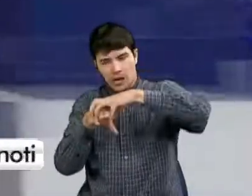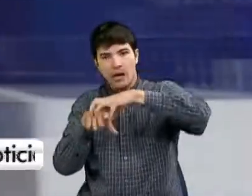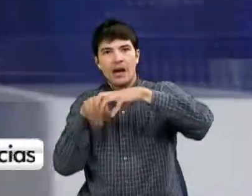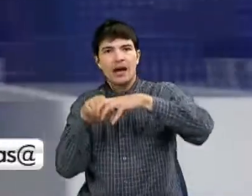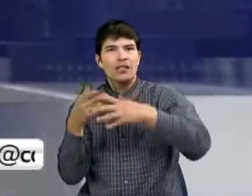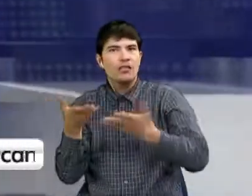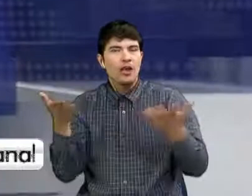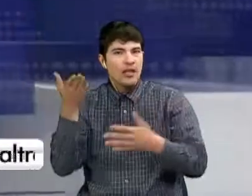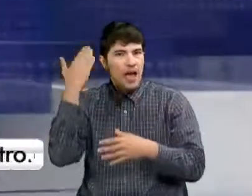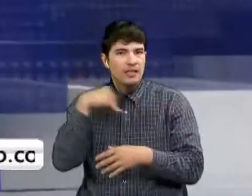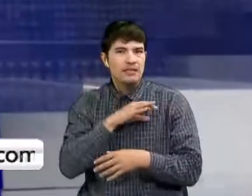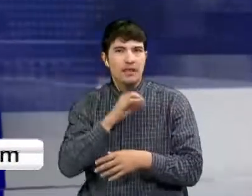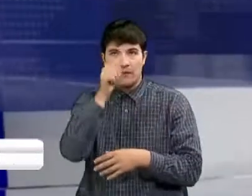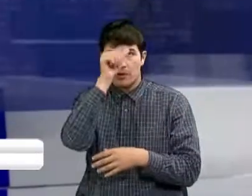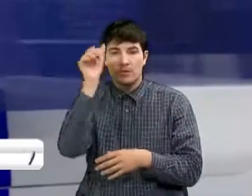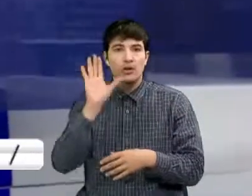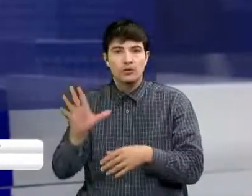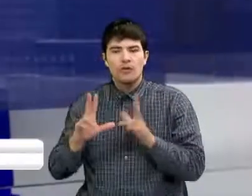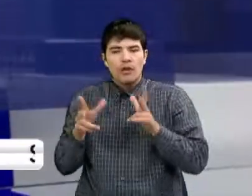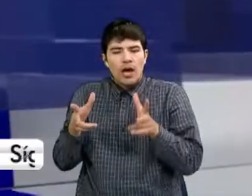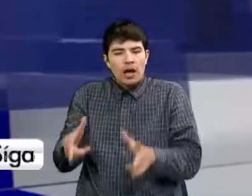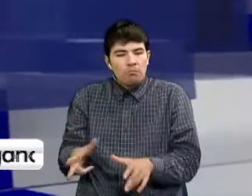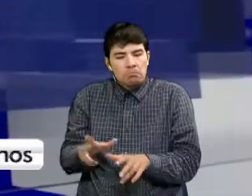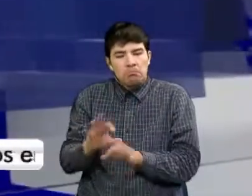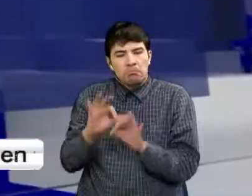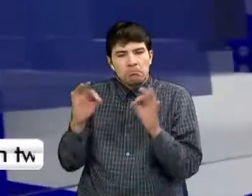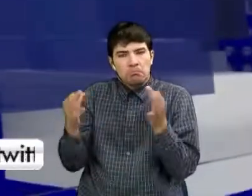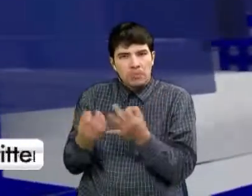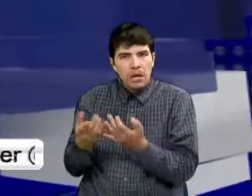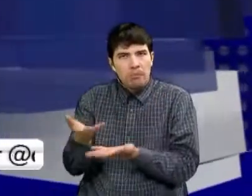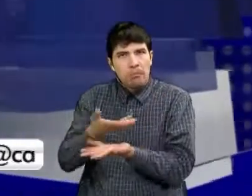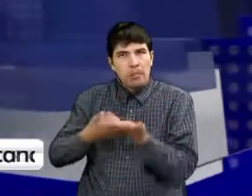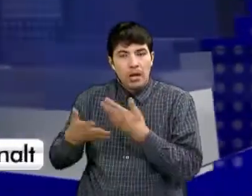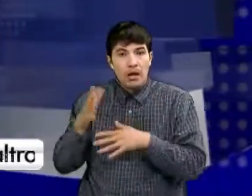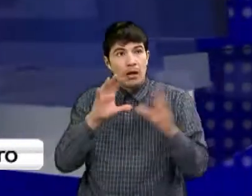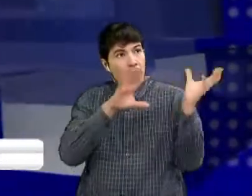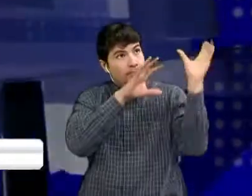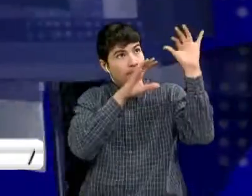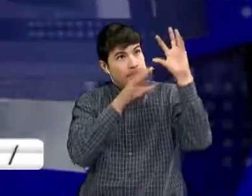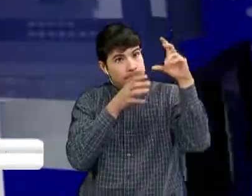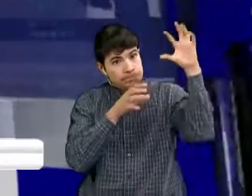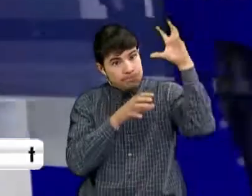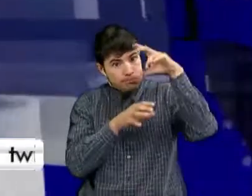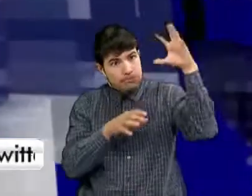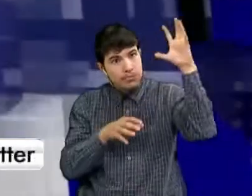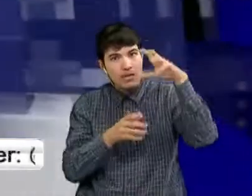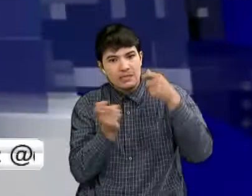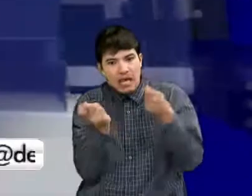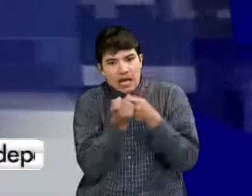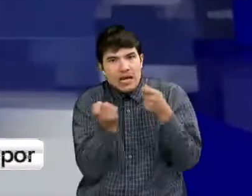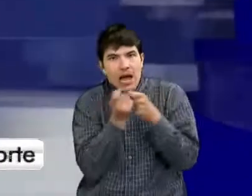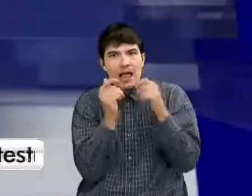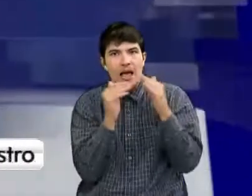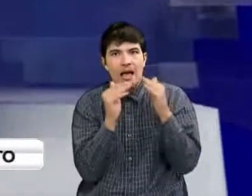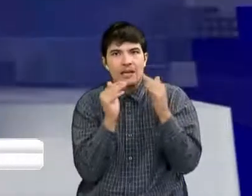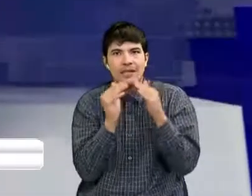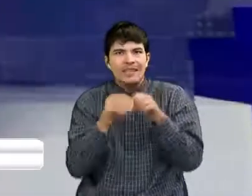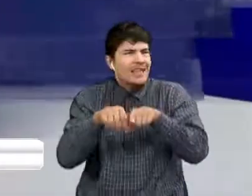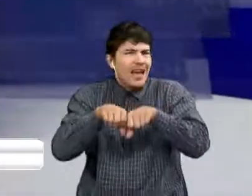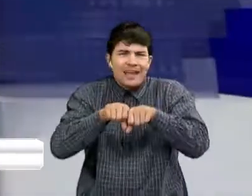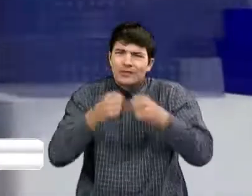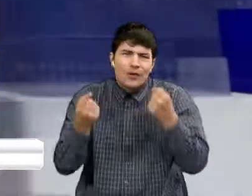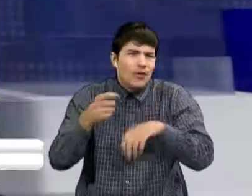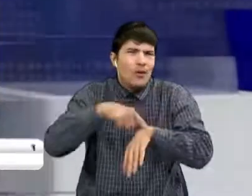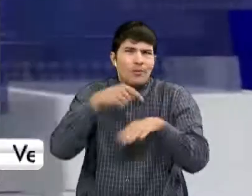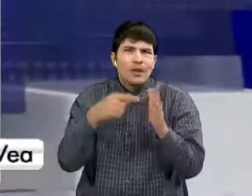en la madrugada mientras las familias descansaban. En su trayecto, la piedra pasó a pocos metros de una vivienda y acabó por completo con